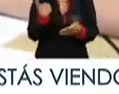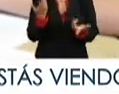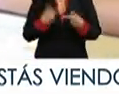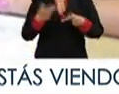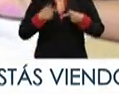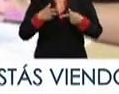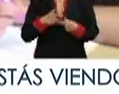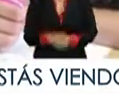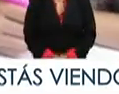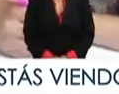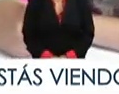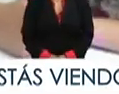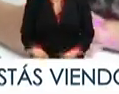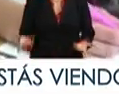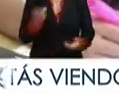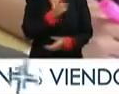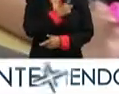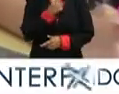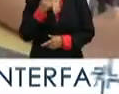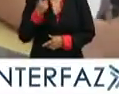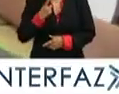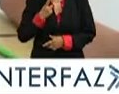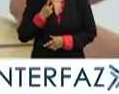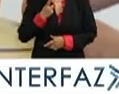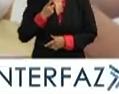entonces debemos